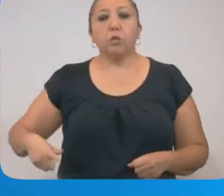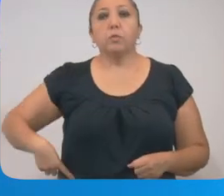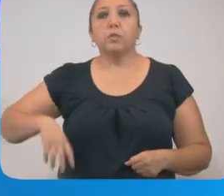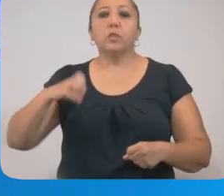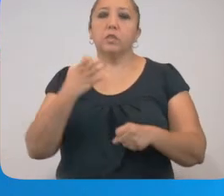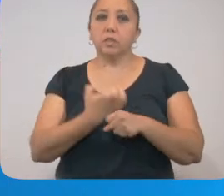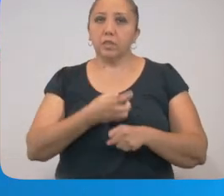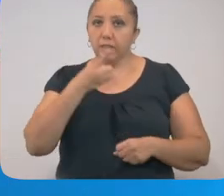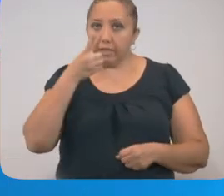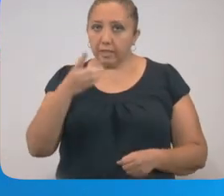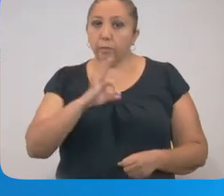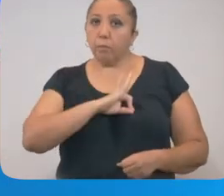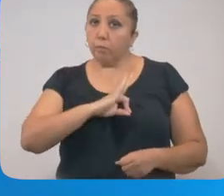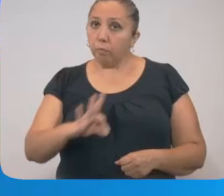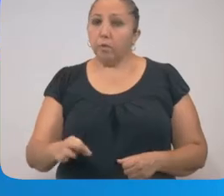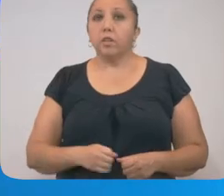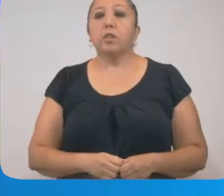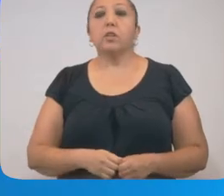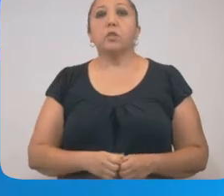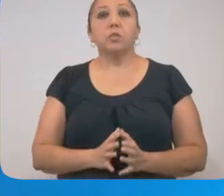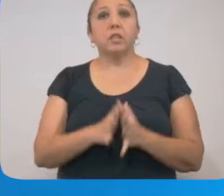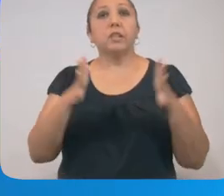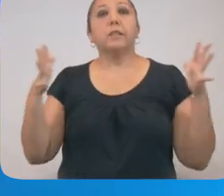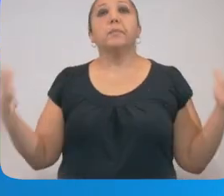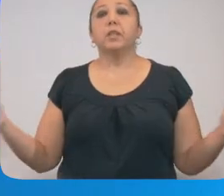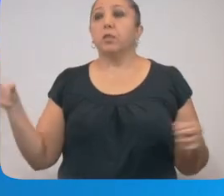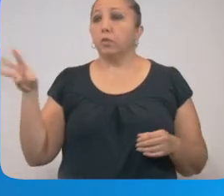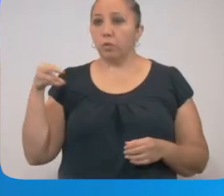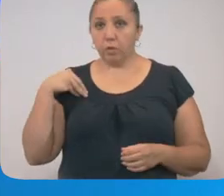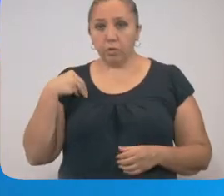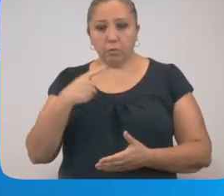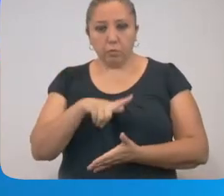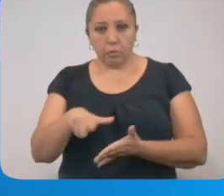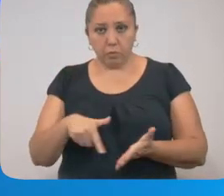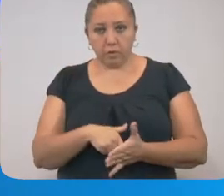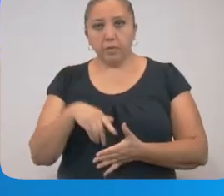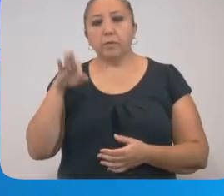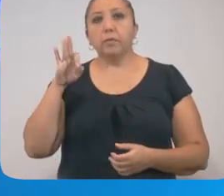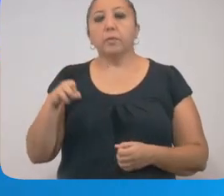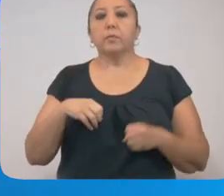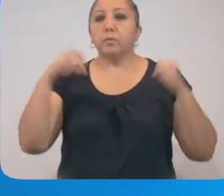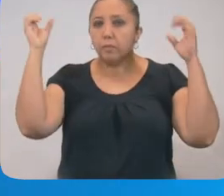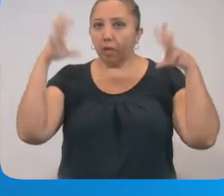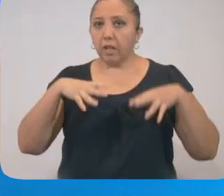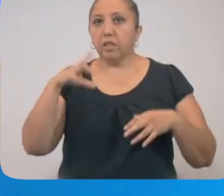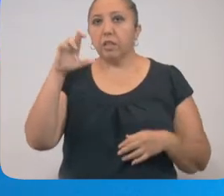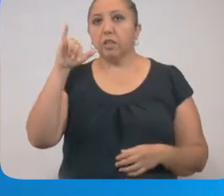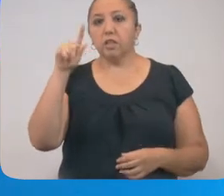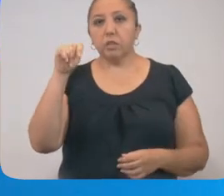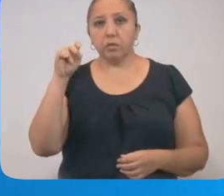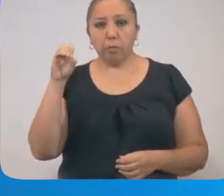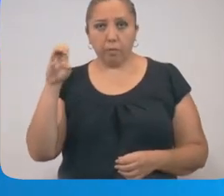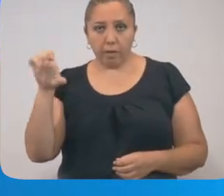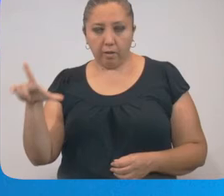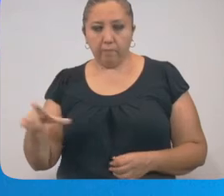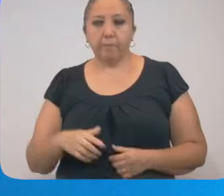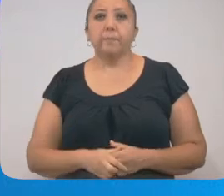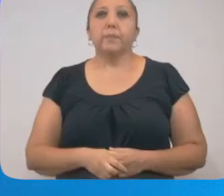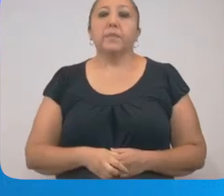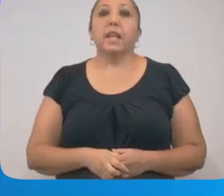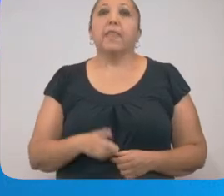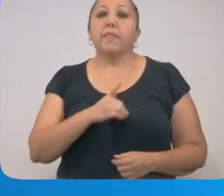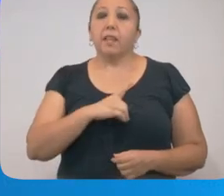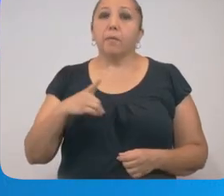del Estado alerta de la posibilidad de un incremento de contagios en zonas afectadas por la tormenta tropical Cristóbal